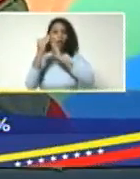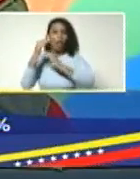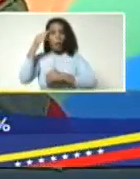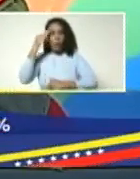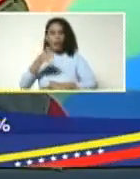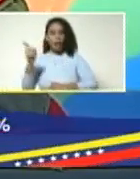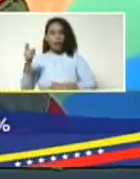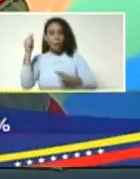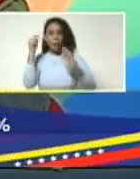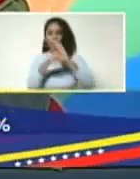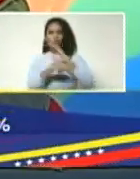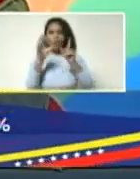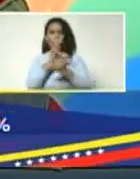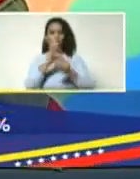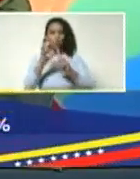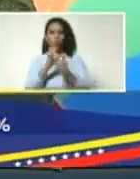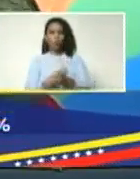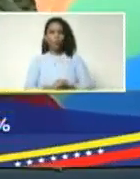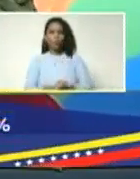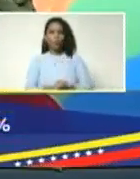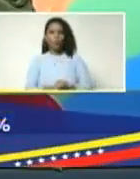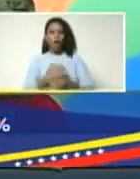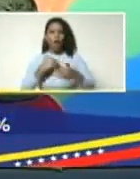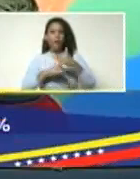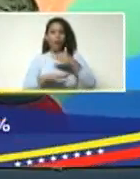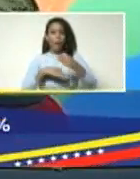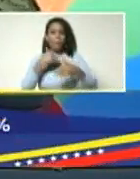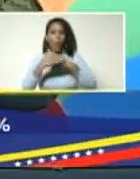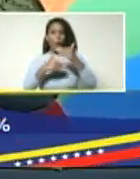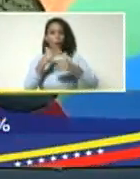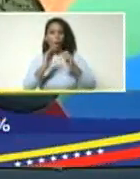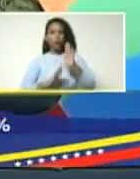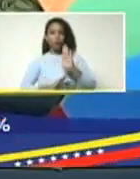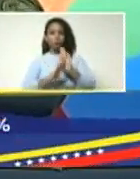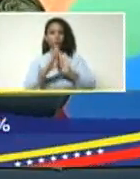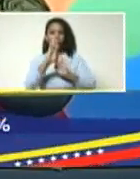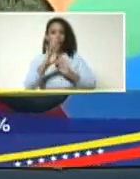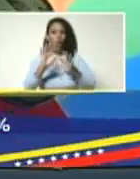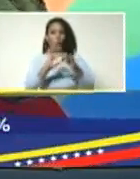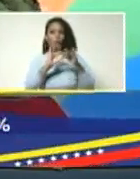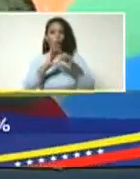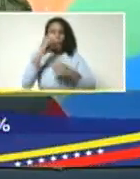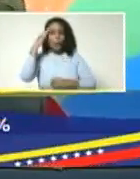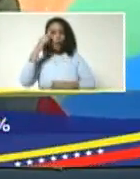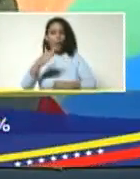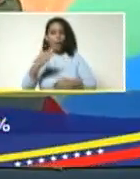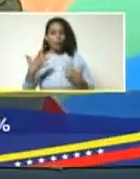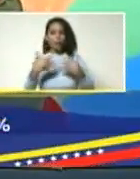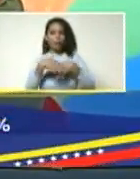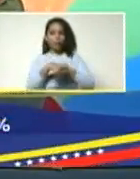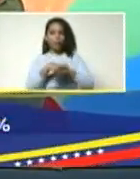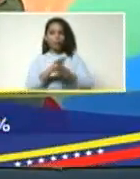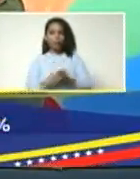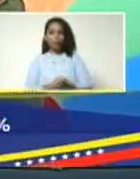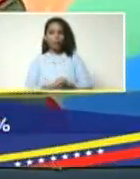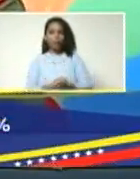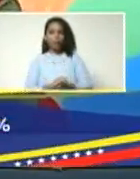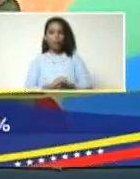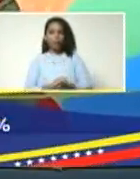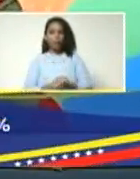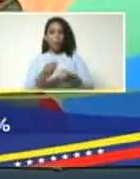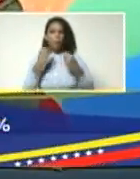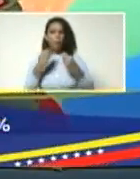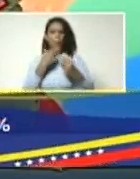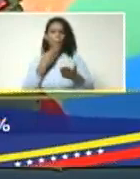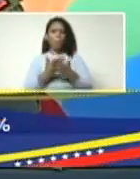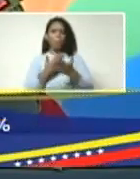profundamente cultural. Va trascendiendo de la unión cívico-militar ya a la fusión cívico-militar, para un